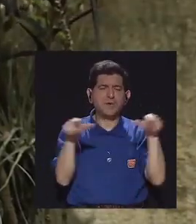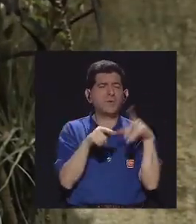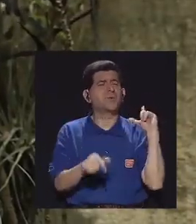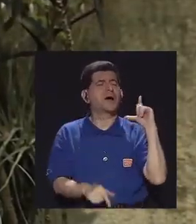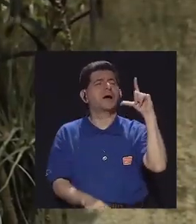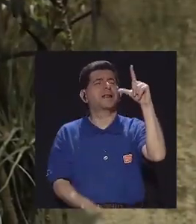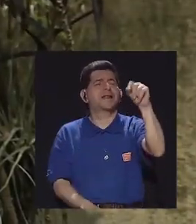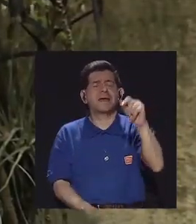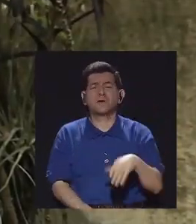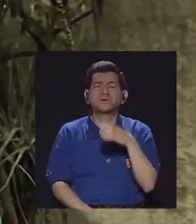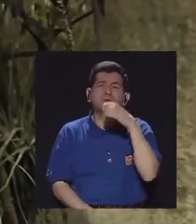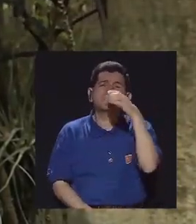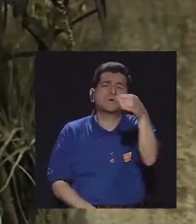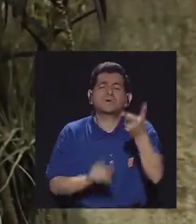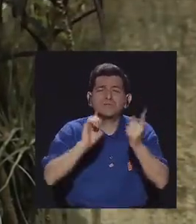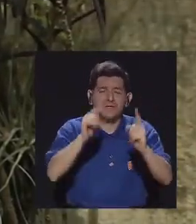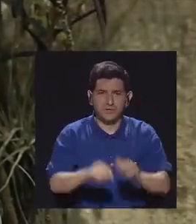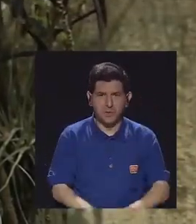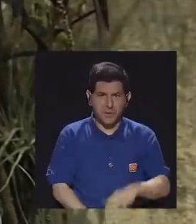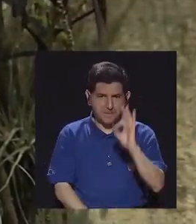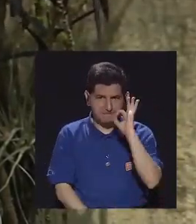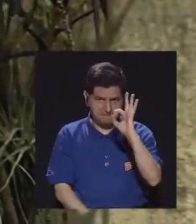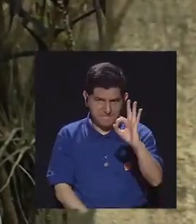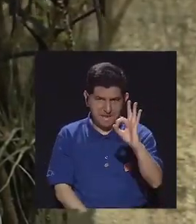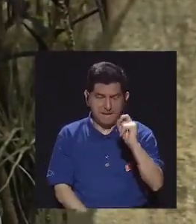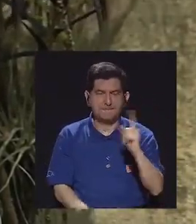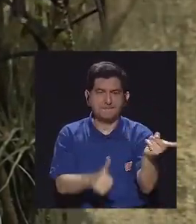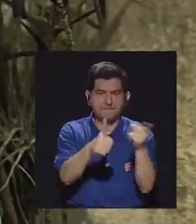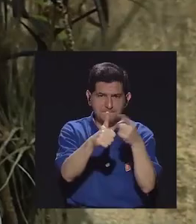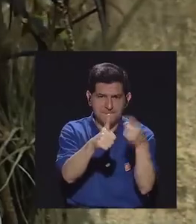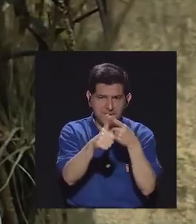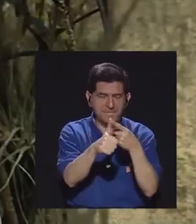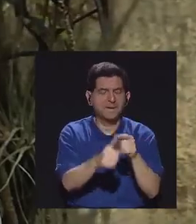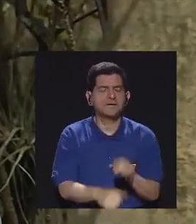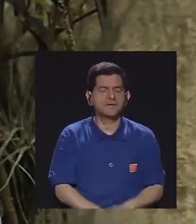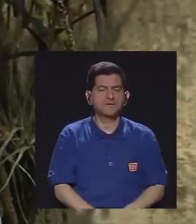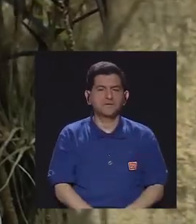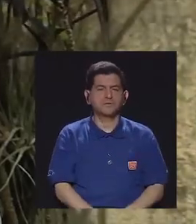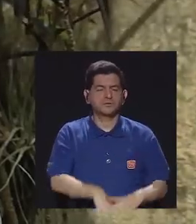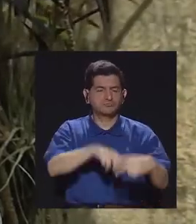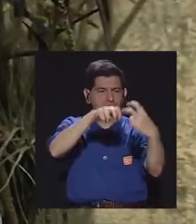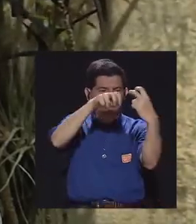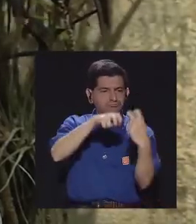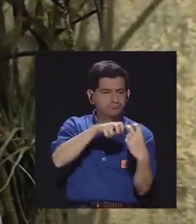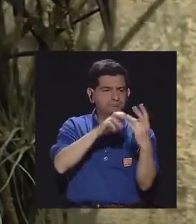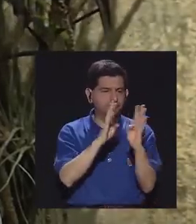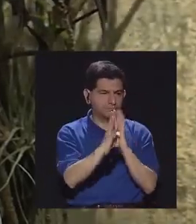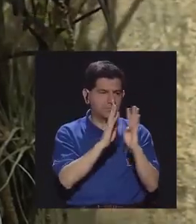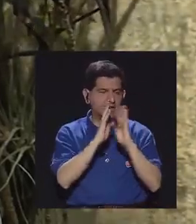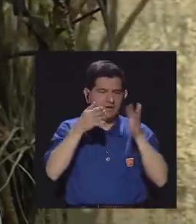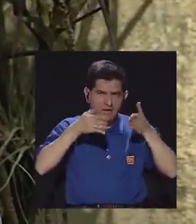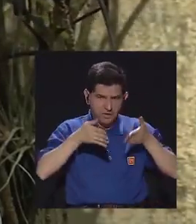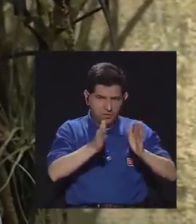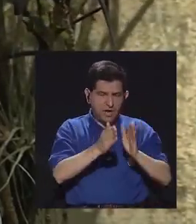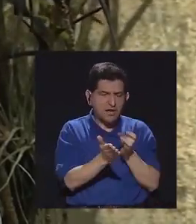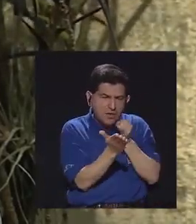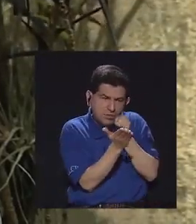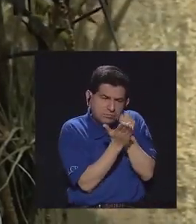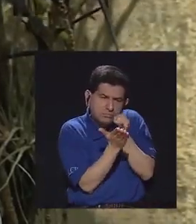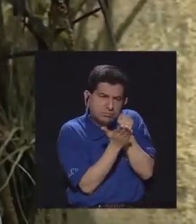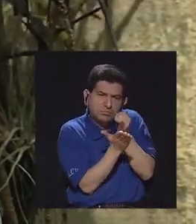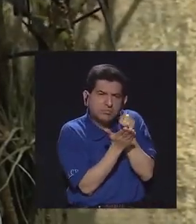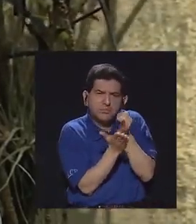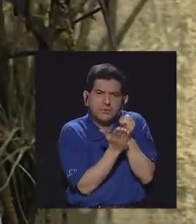alejado, la recomendación es, bueno, primero conversar con el hijo, ¿verdad?, indagar un